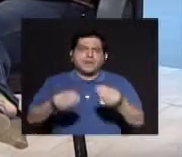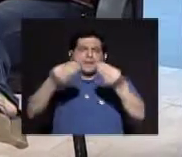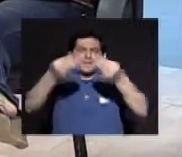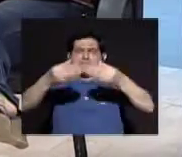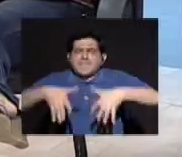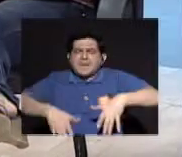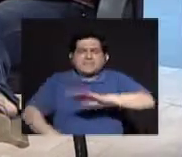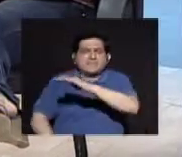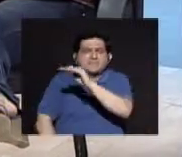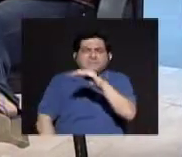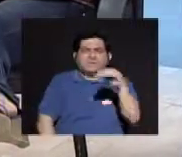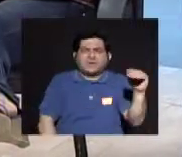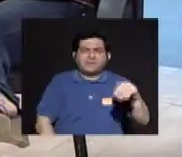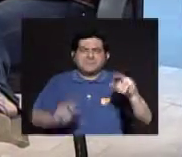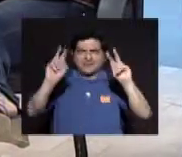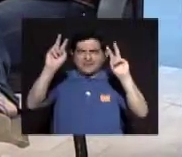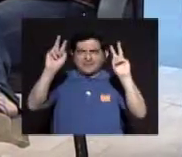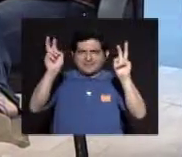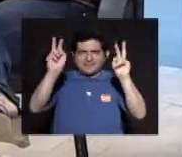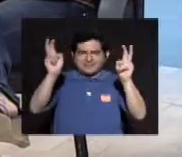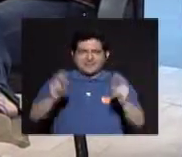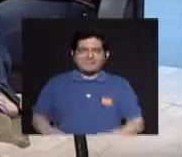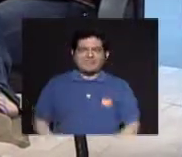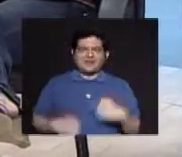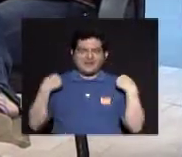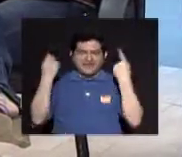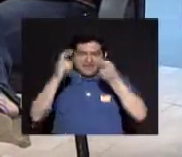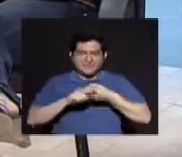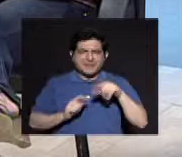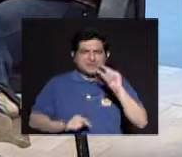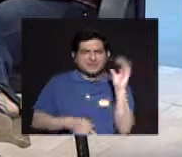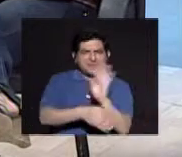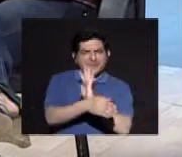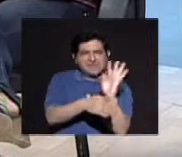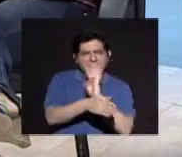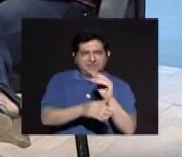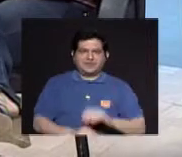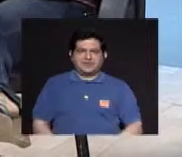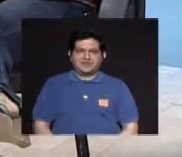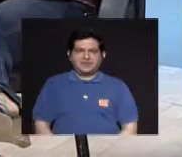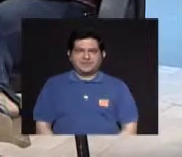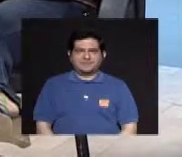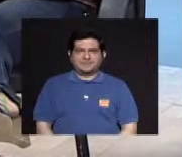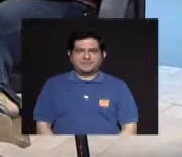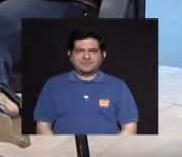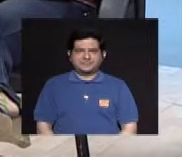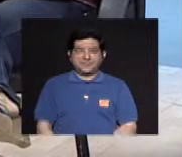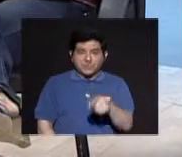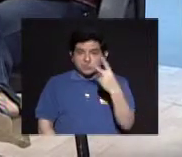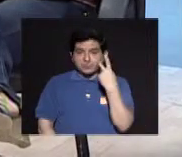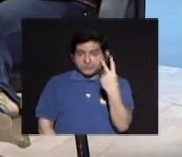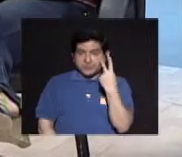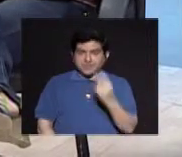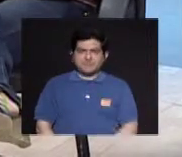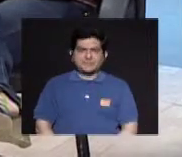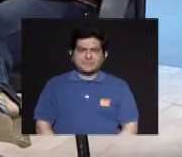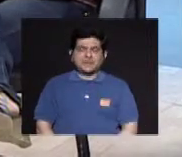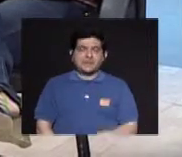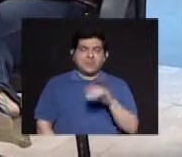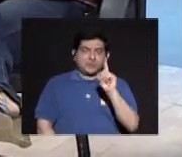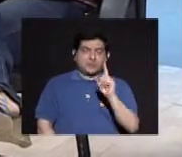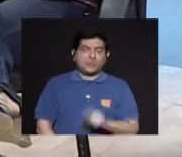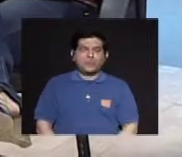mar, el título en español de este cortometraje es, van a ver ustedes un corto de